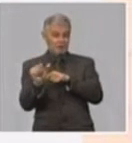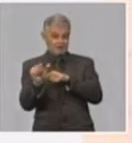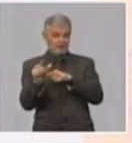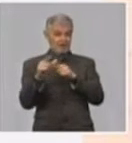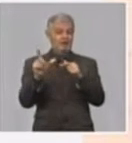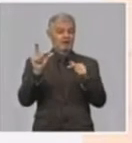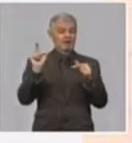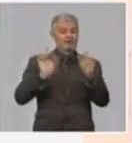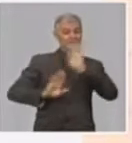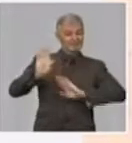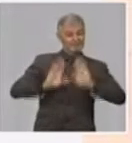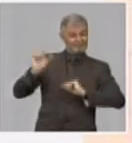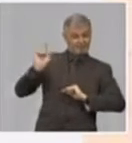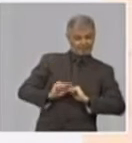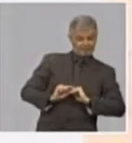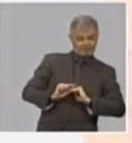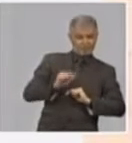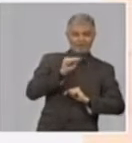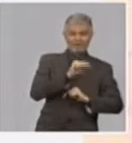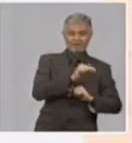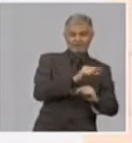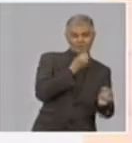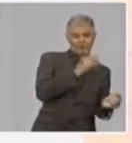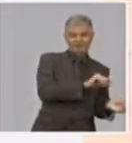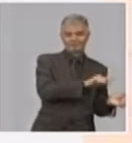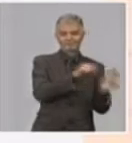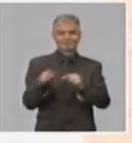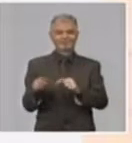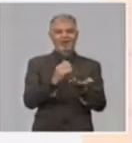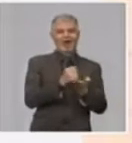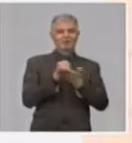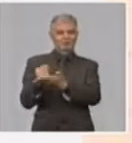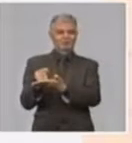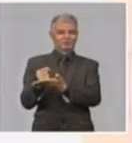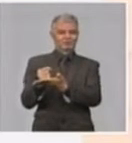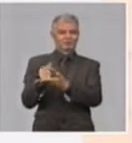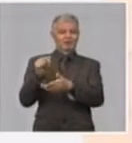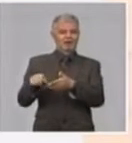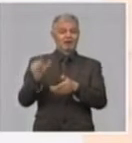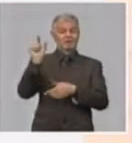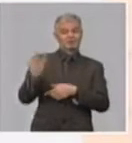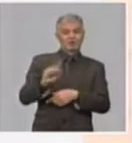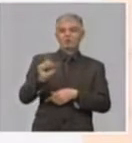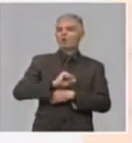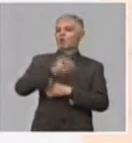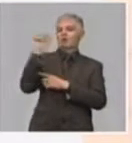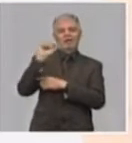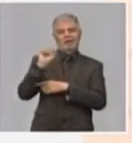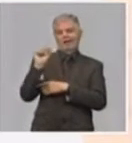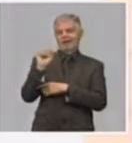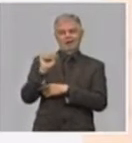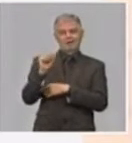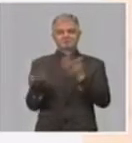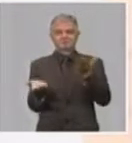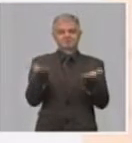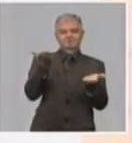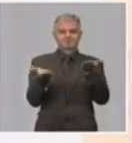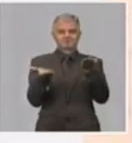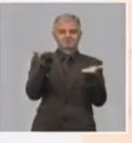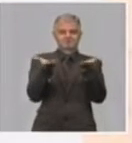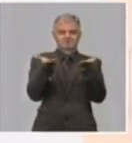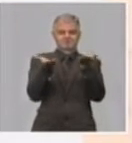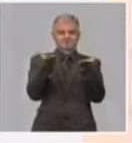más adecuada, tratar de bajar aquellas personas que no logran controlar, no logran tener equilibrio, a